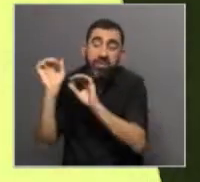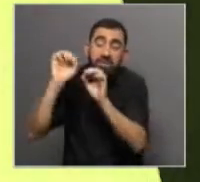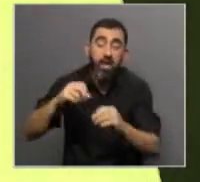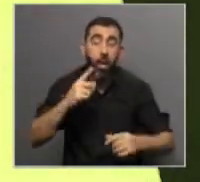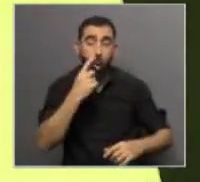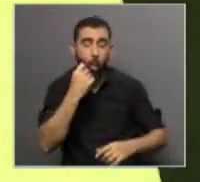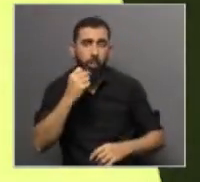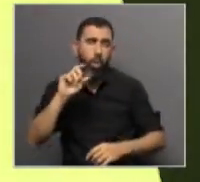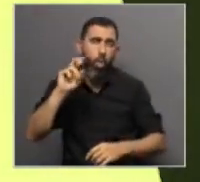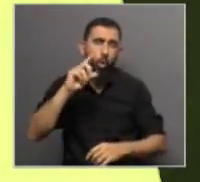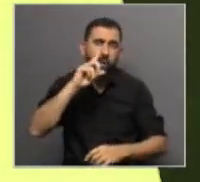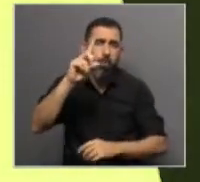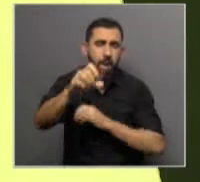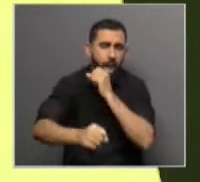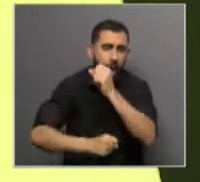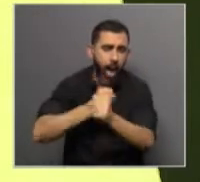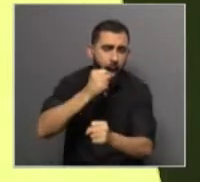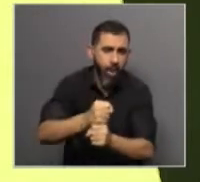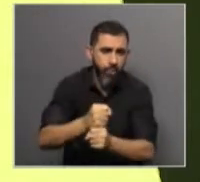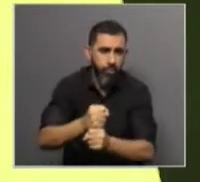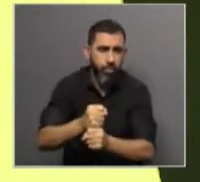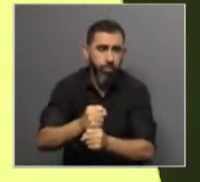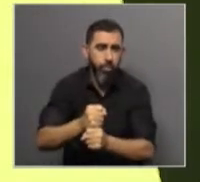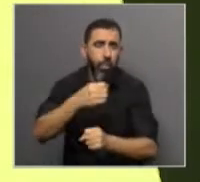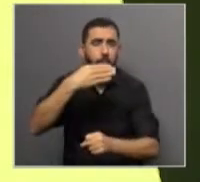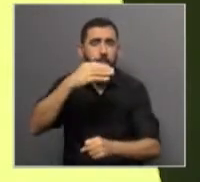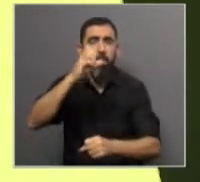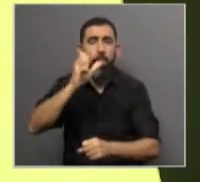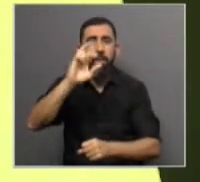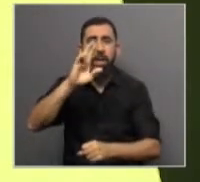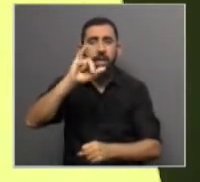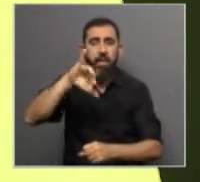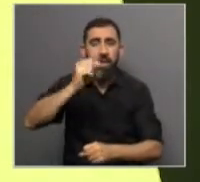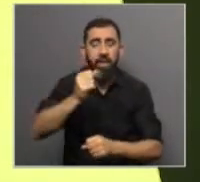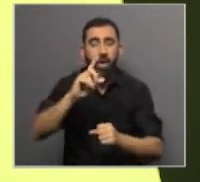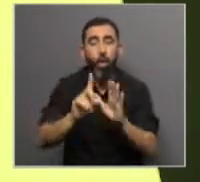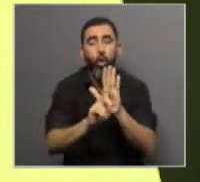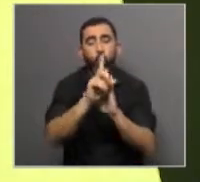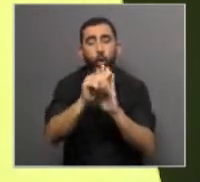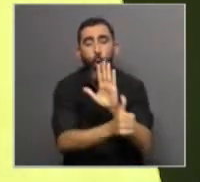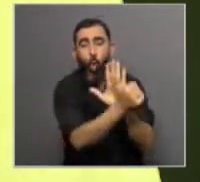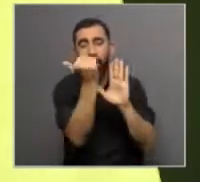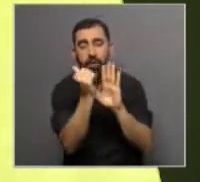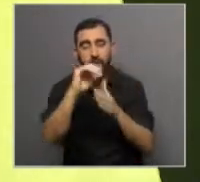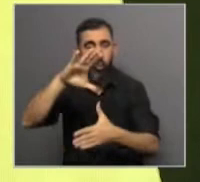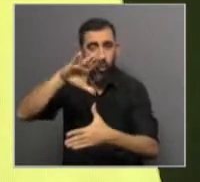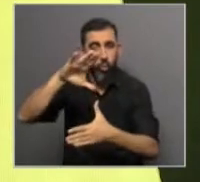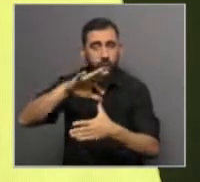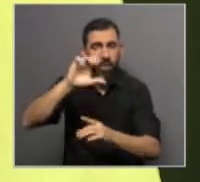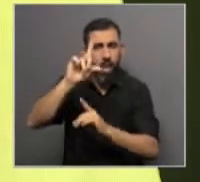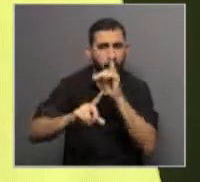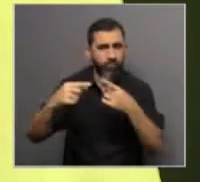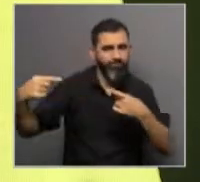sapiens hace unos 12.000 años, a través de Beringia, al noroeste de nuestro continente, esos datos chocan con